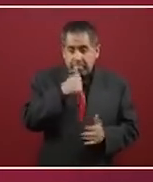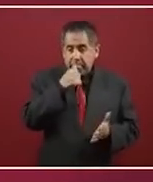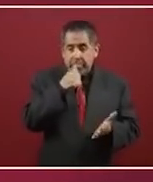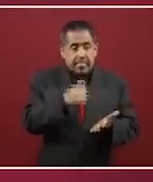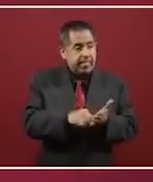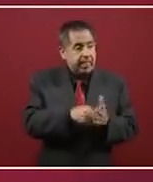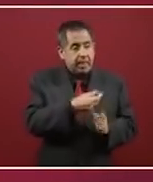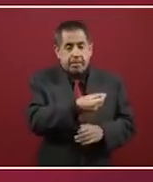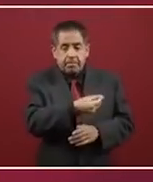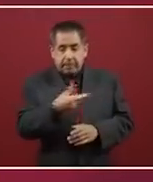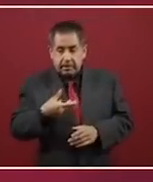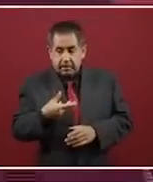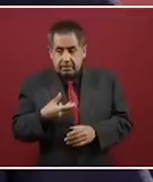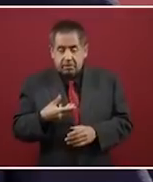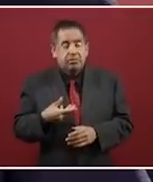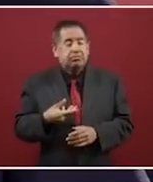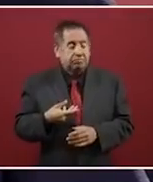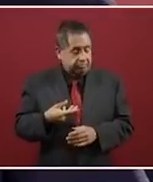carta